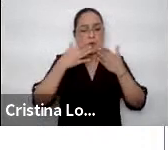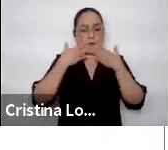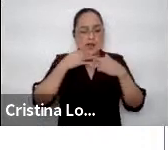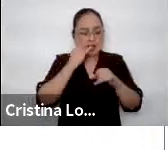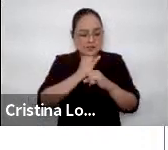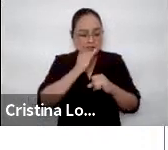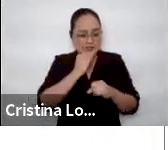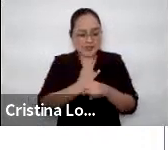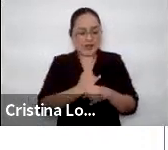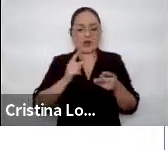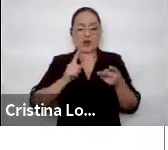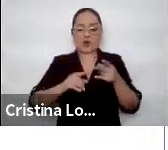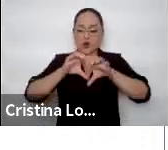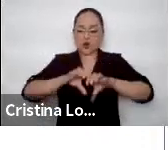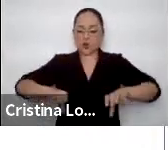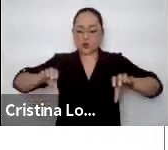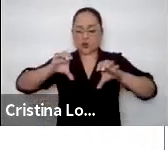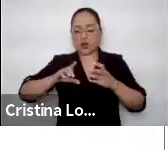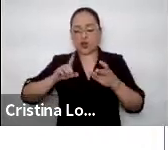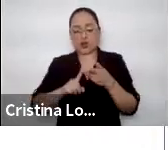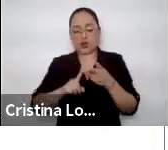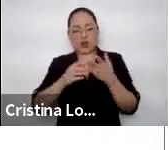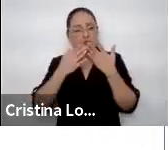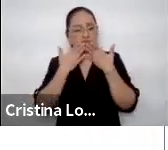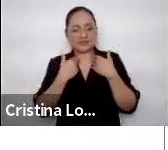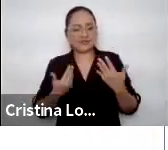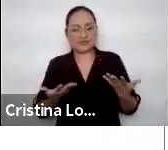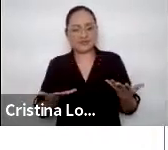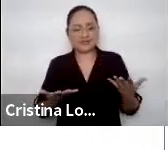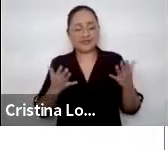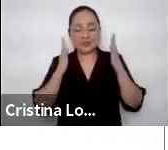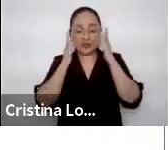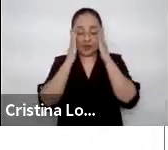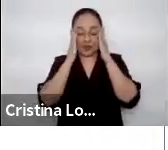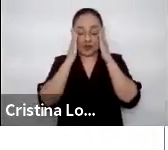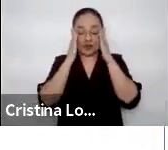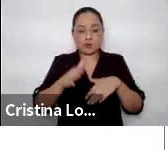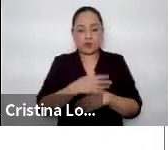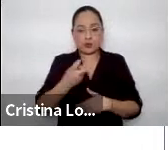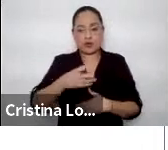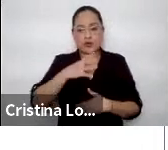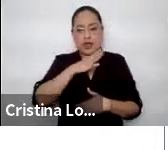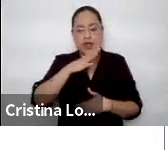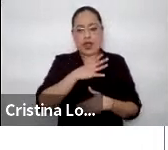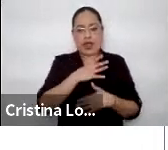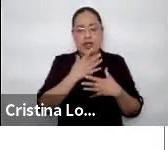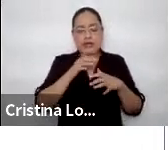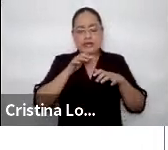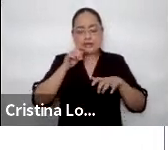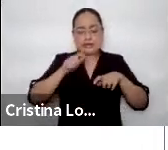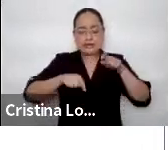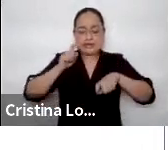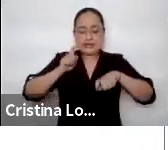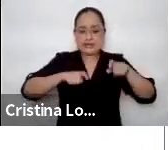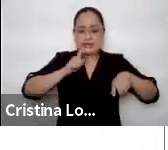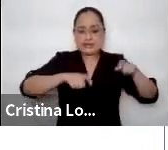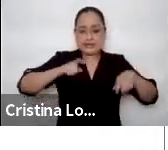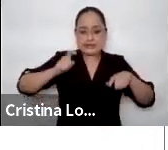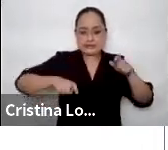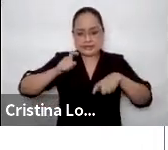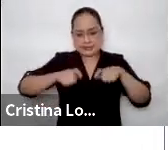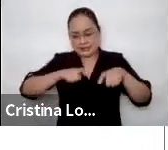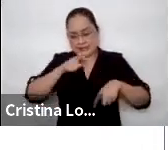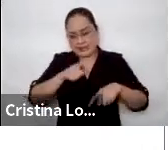electrónicos, no había computadoras, no había internet, ¿sí? Entonces eran unas grandes máquinas de escribir y ahí se